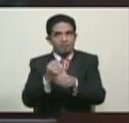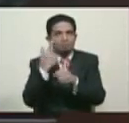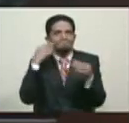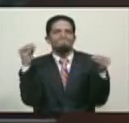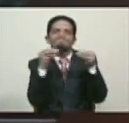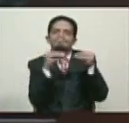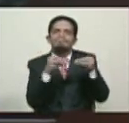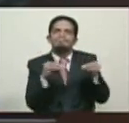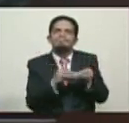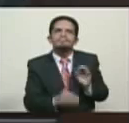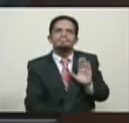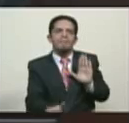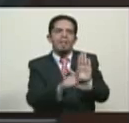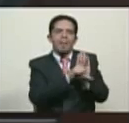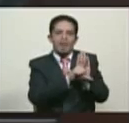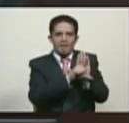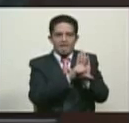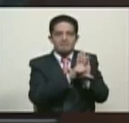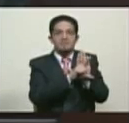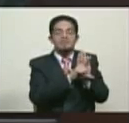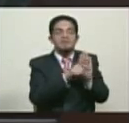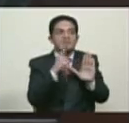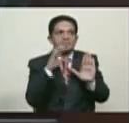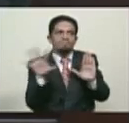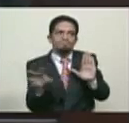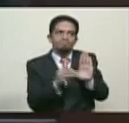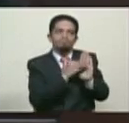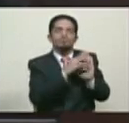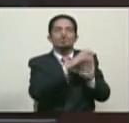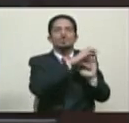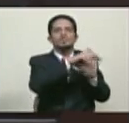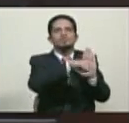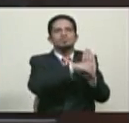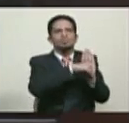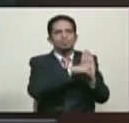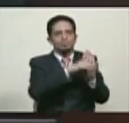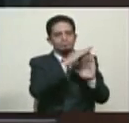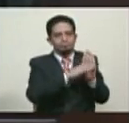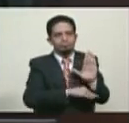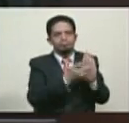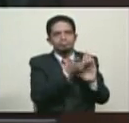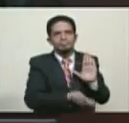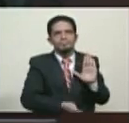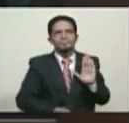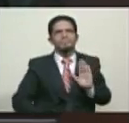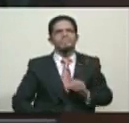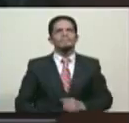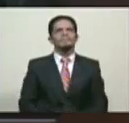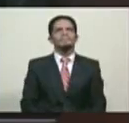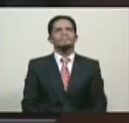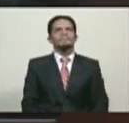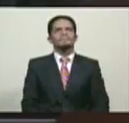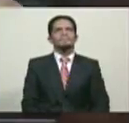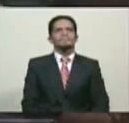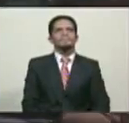requisitos constitucionales y legales contenidos en nuestro ordenamiento jurídico.